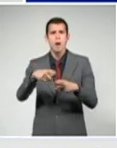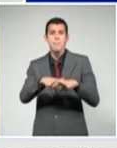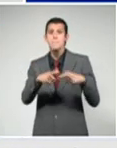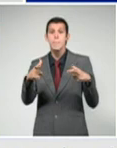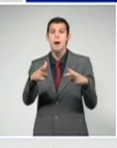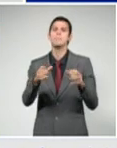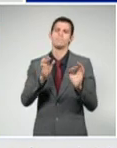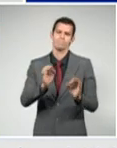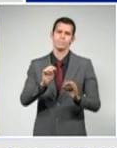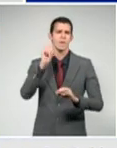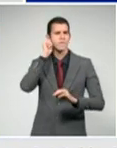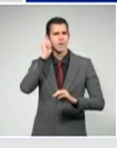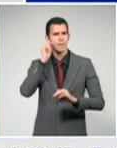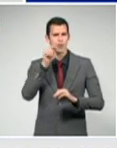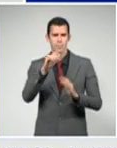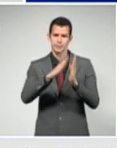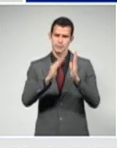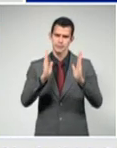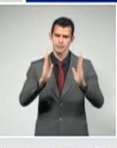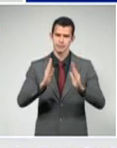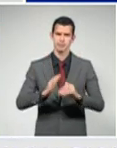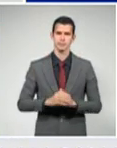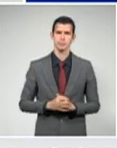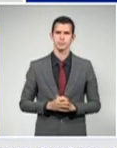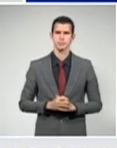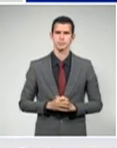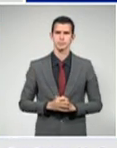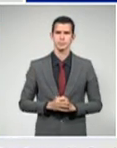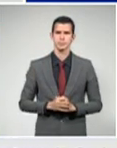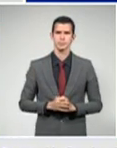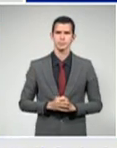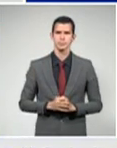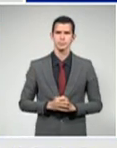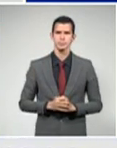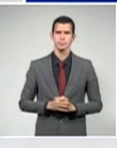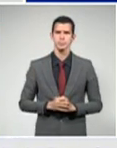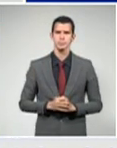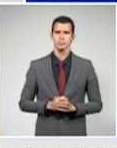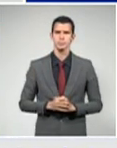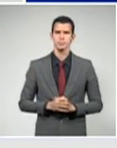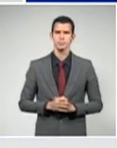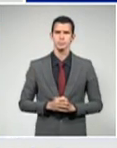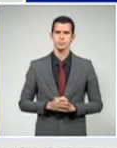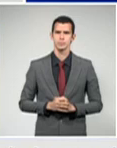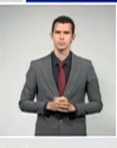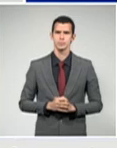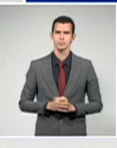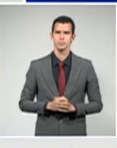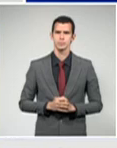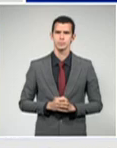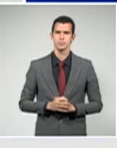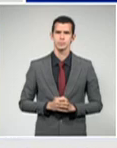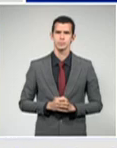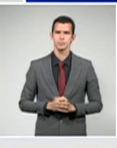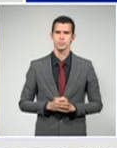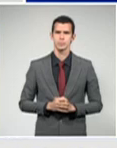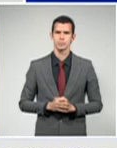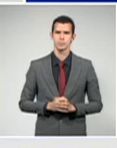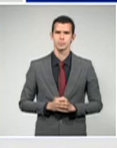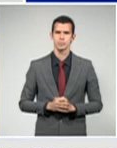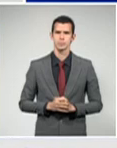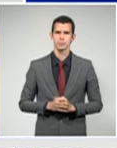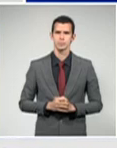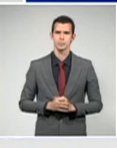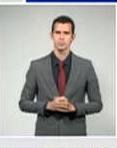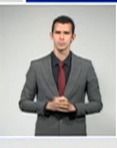tasa de letalidad, pero sí el número mayor de casos que han fallecido, y realmente